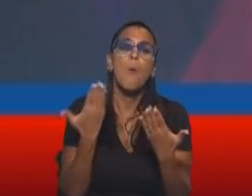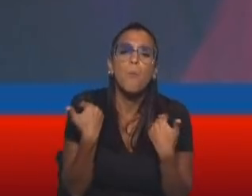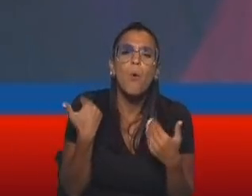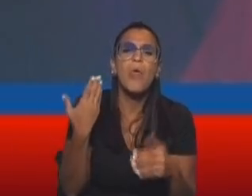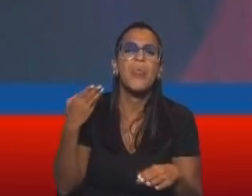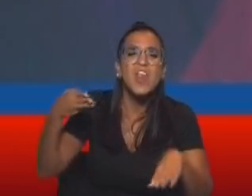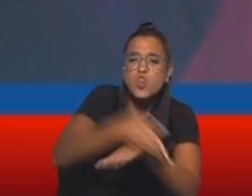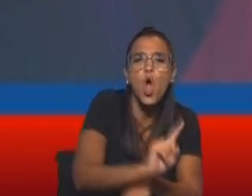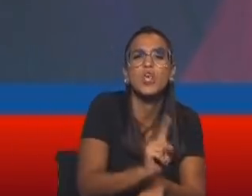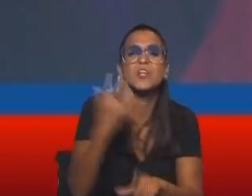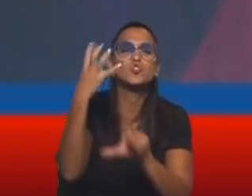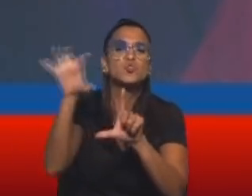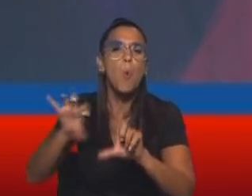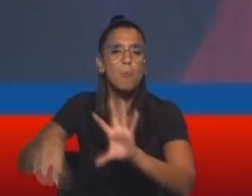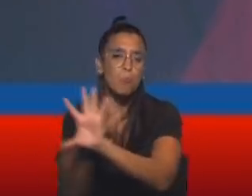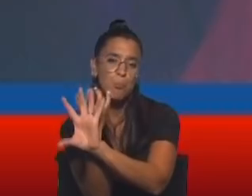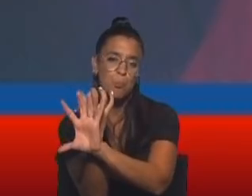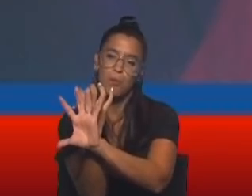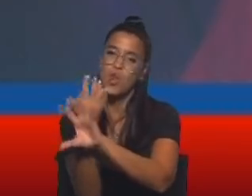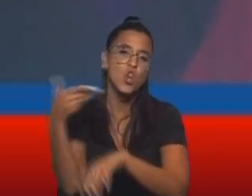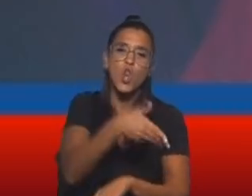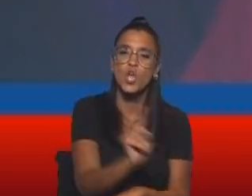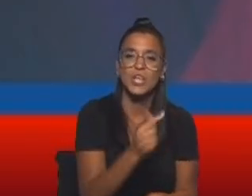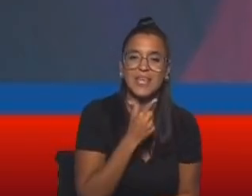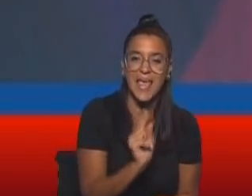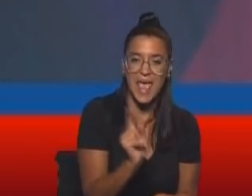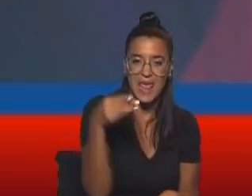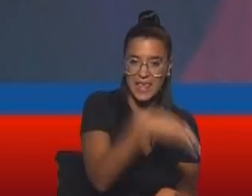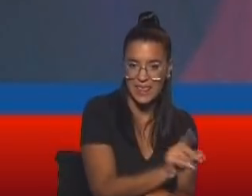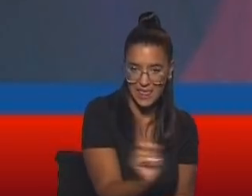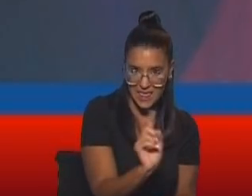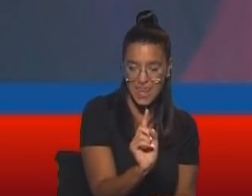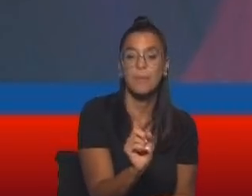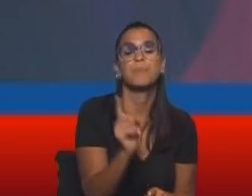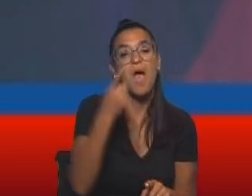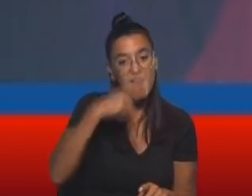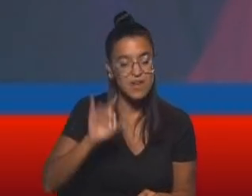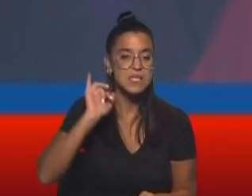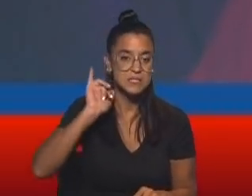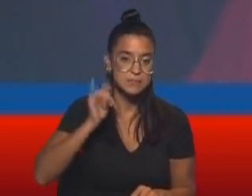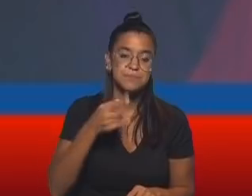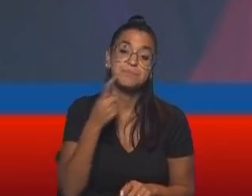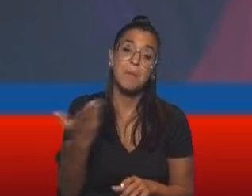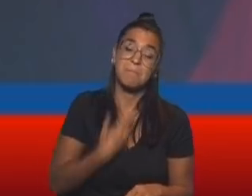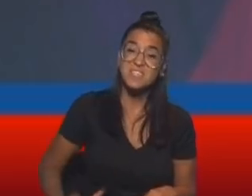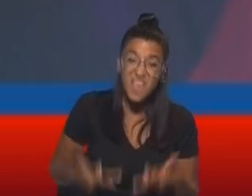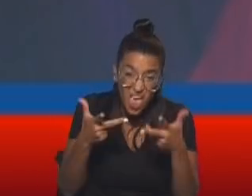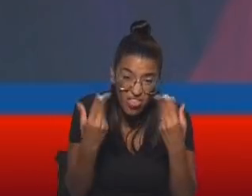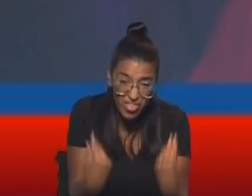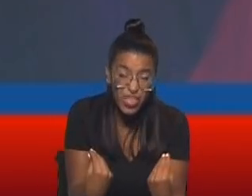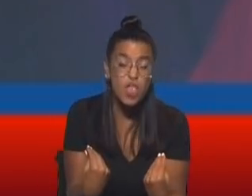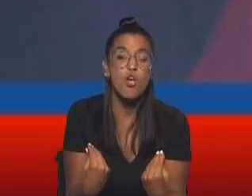decir, no quería ni ir, ni siquiera participar de la Asamblea Parlamentaria. Finalmente fue, ¿qué dijo el presidente? Para